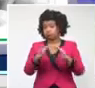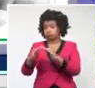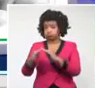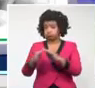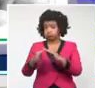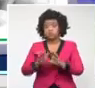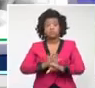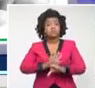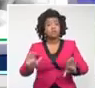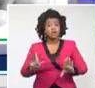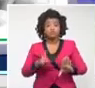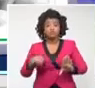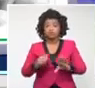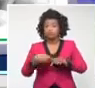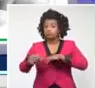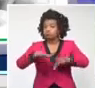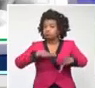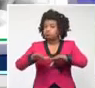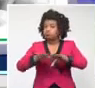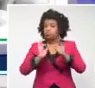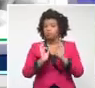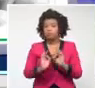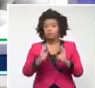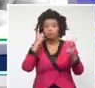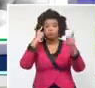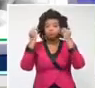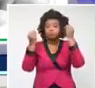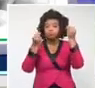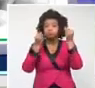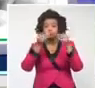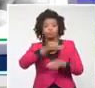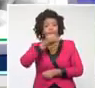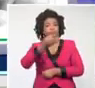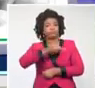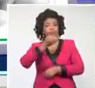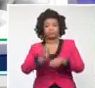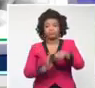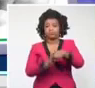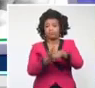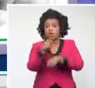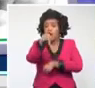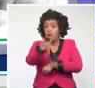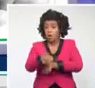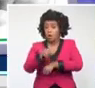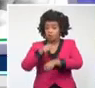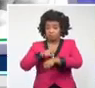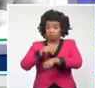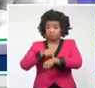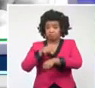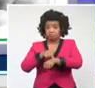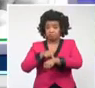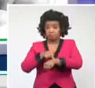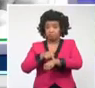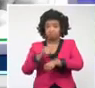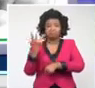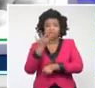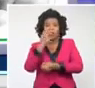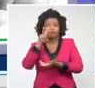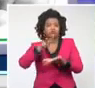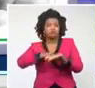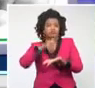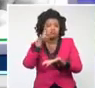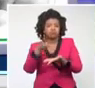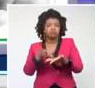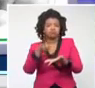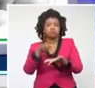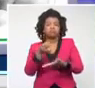encuentra listo para el análisis de la información epidemiológica. Nos acompañará en este primer momento de información y análisis